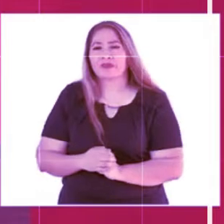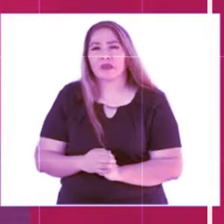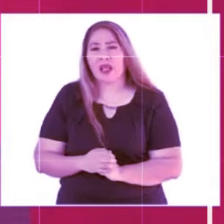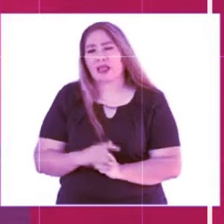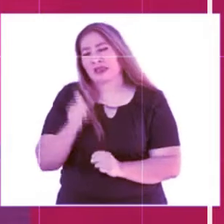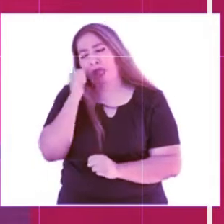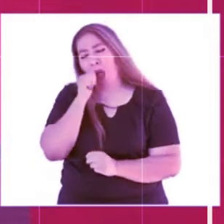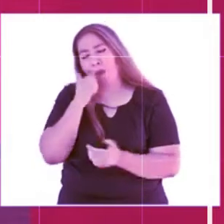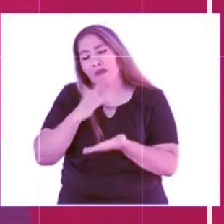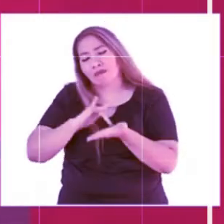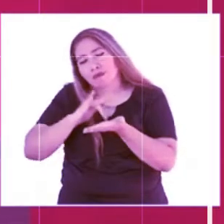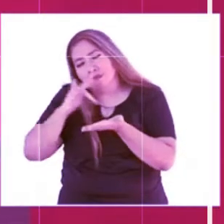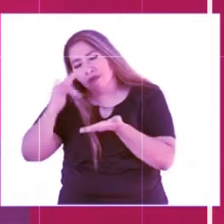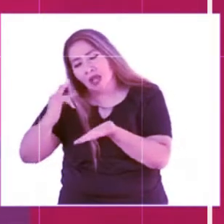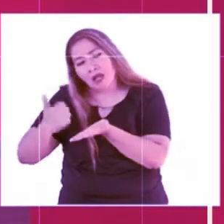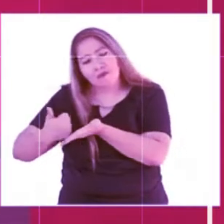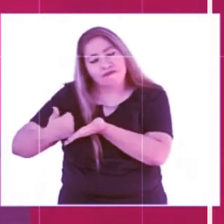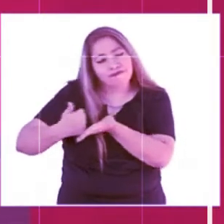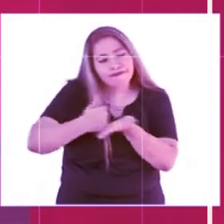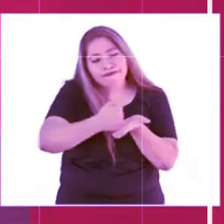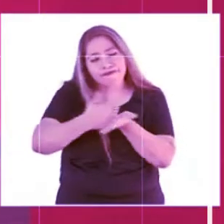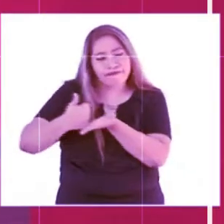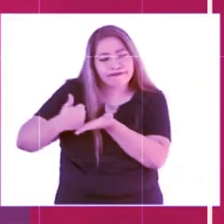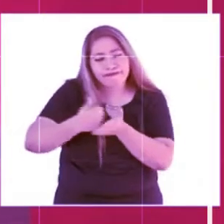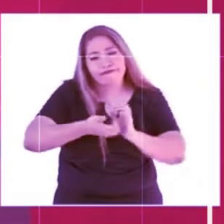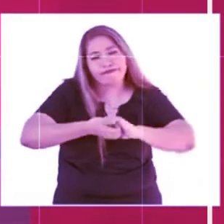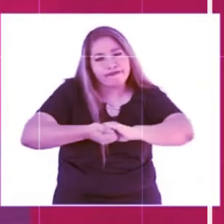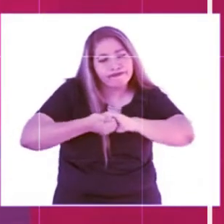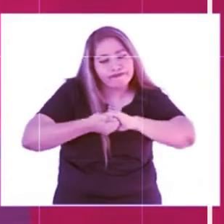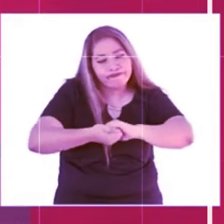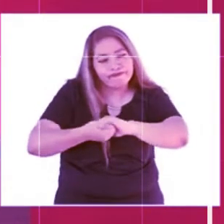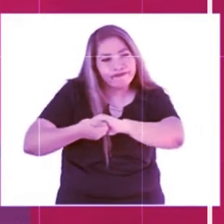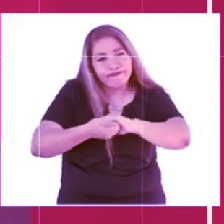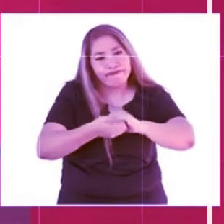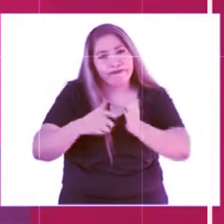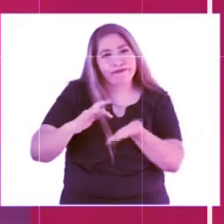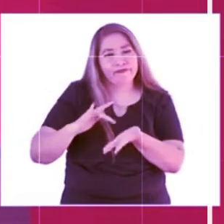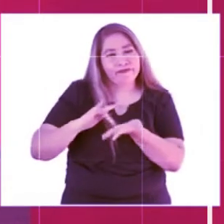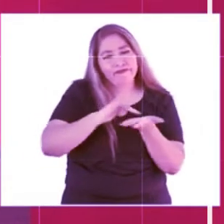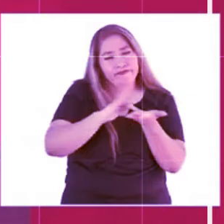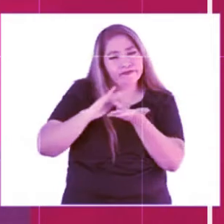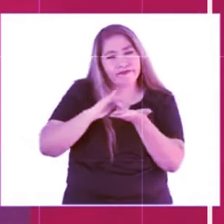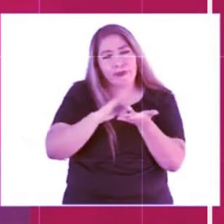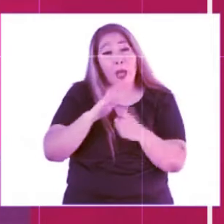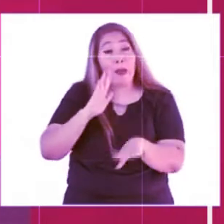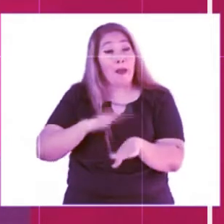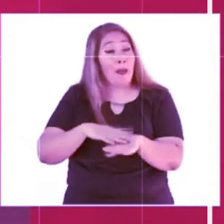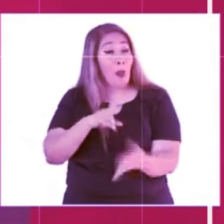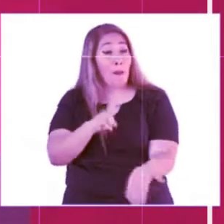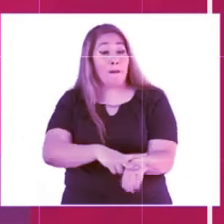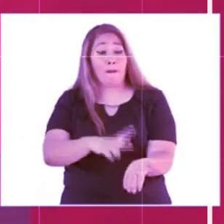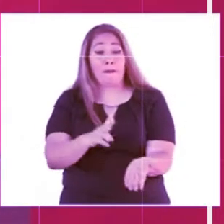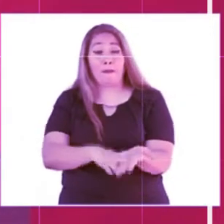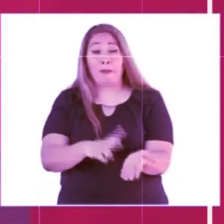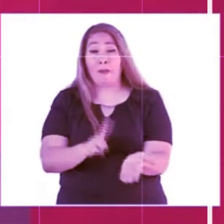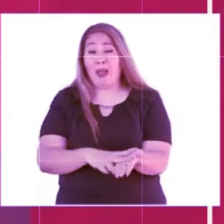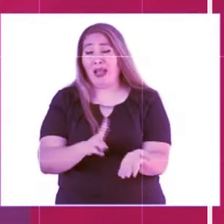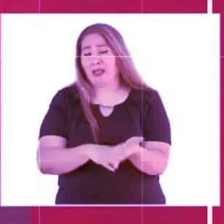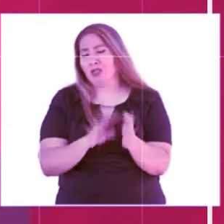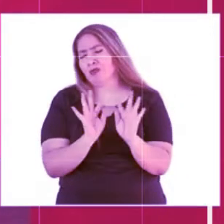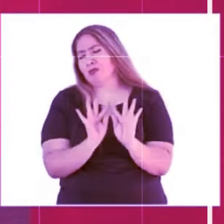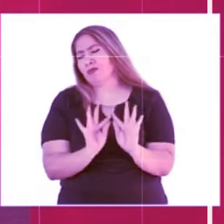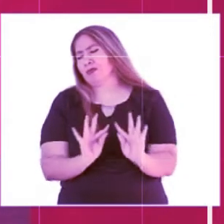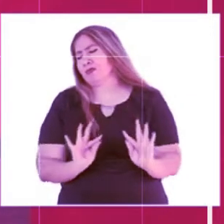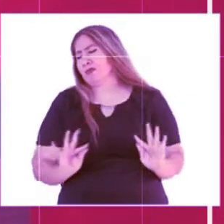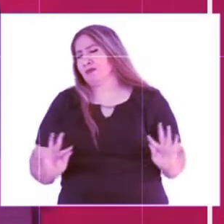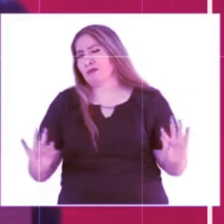por el apoyo solidario que recibimos. Más valioso resulta este apoyo